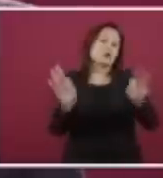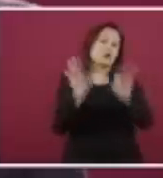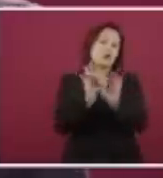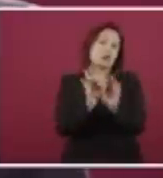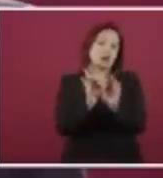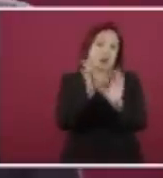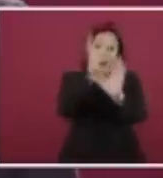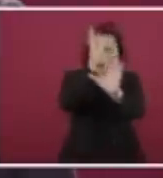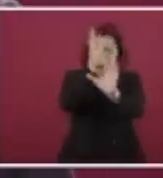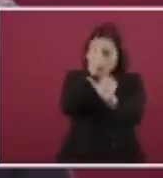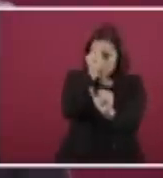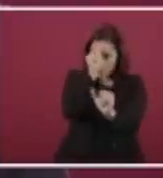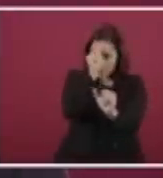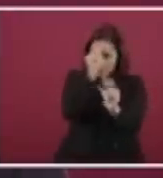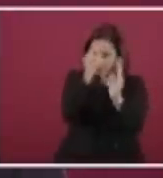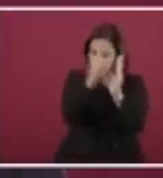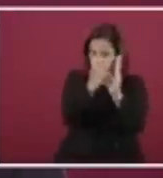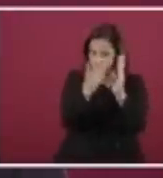escrita,